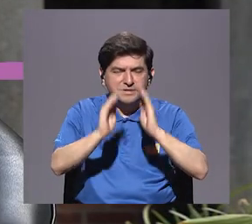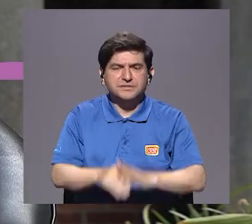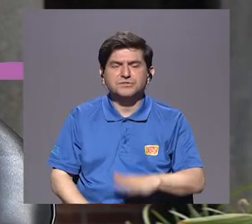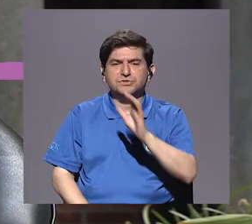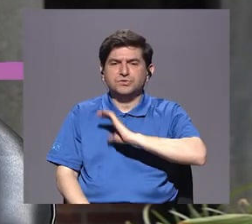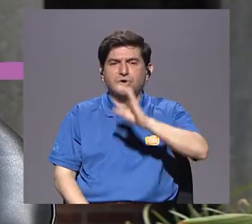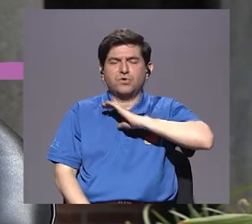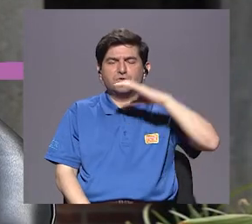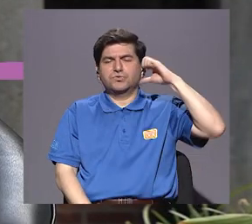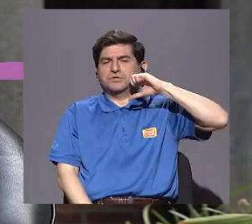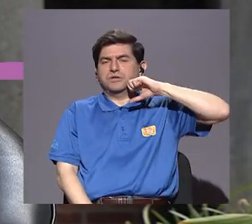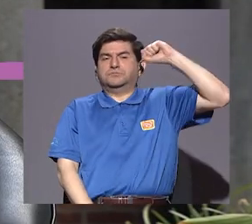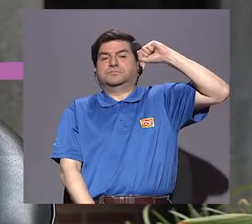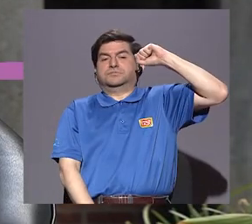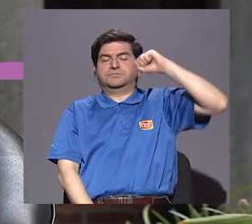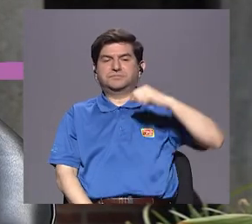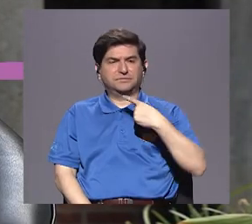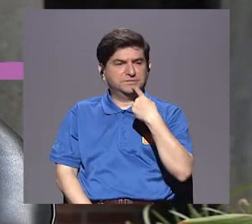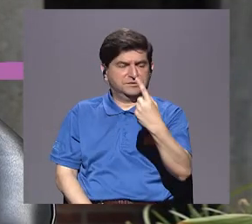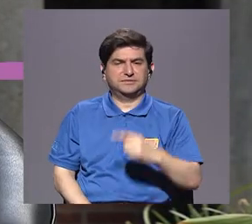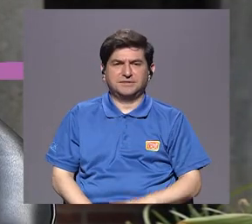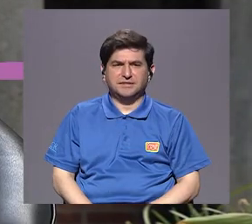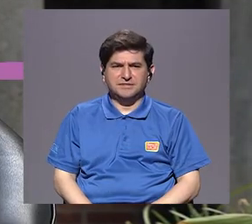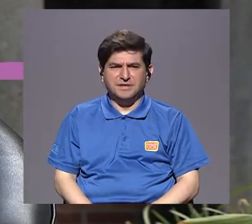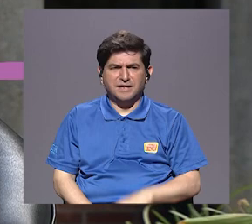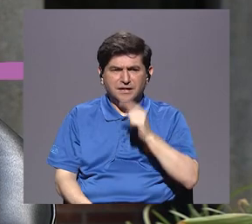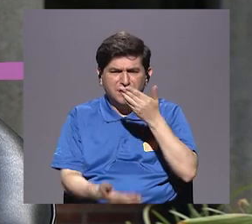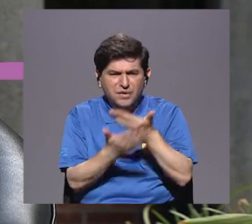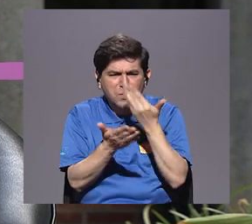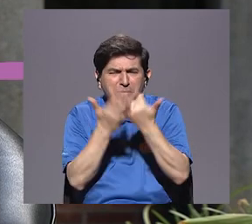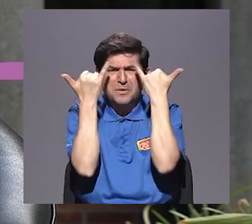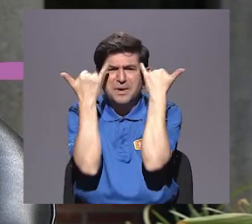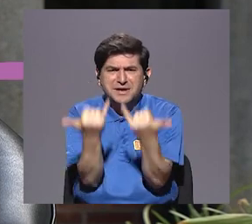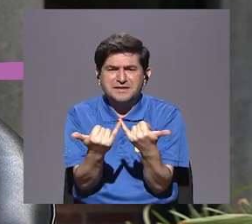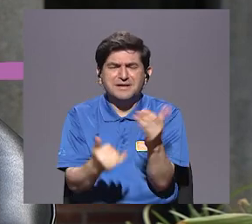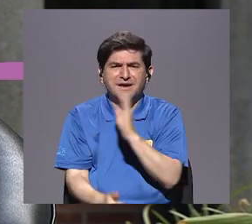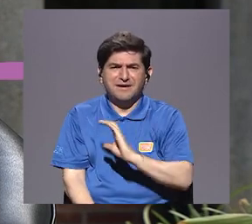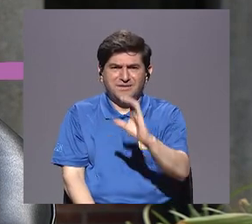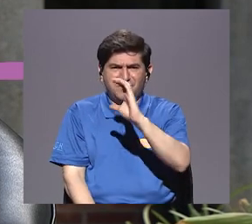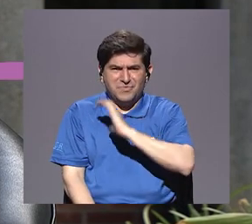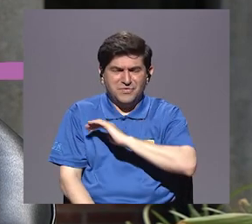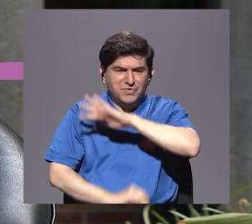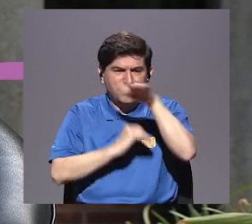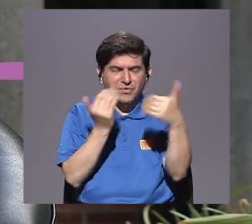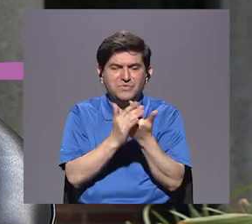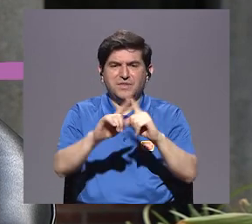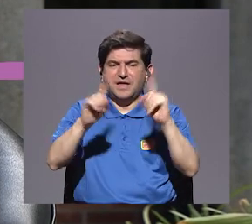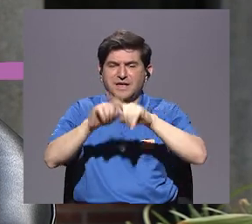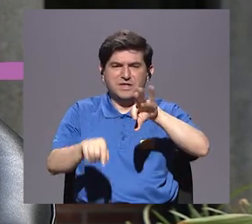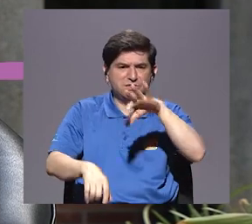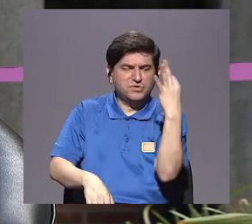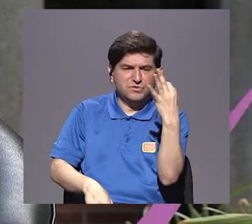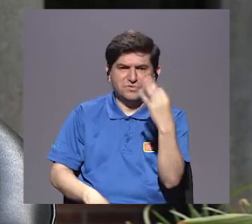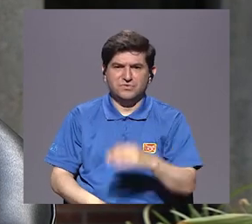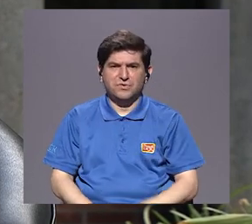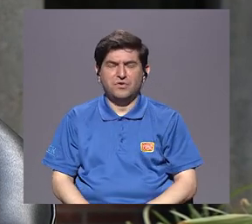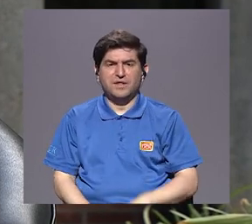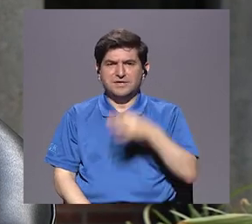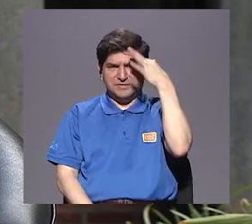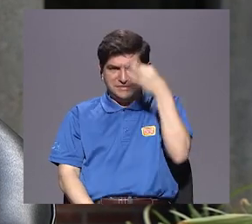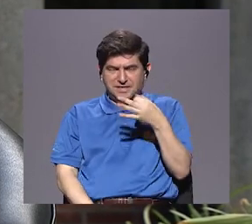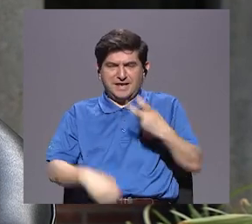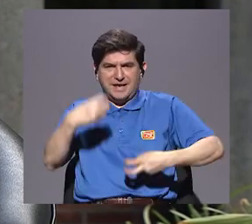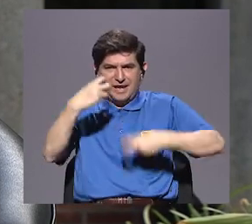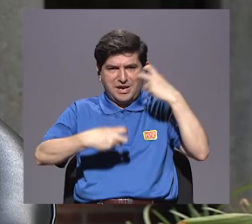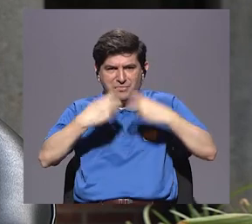del Comportamiento Suicida, se dice que se ha comprobado que este comportamiento en todas sus manifestaciones se considera